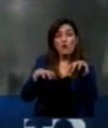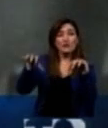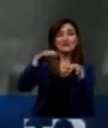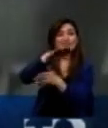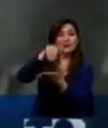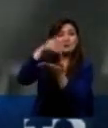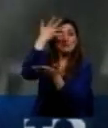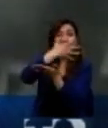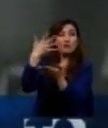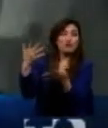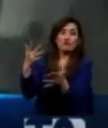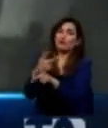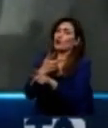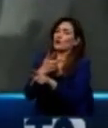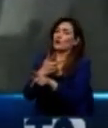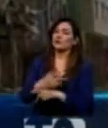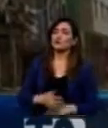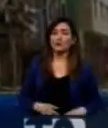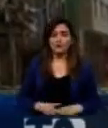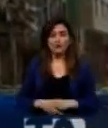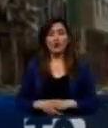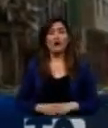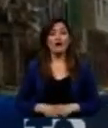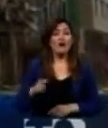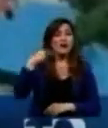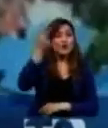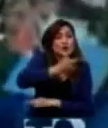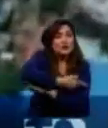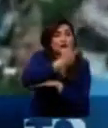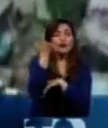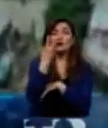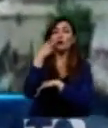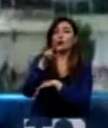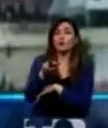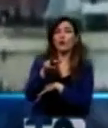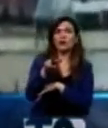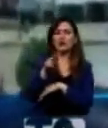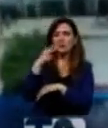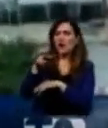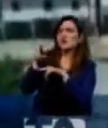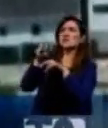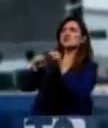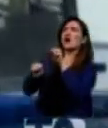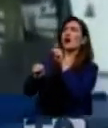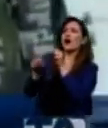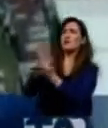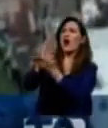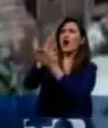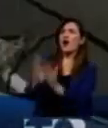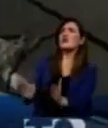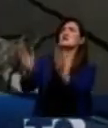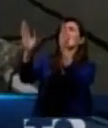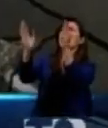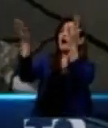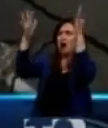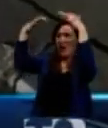Manabí y Esmeraldas fueron las más afectadas. Recién al día siguiente se pudo ver la realidad de los daños. Barrios y edificios